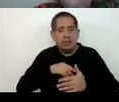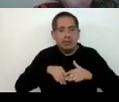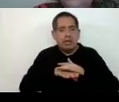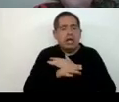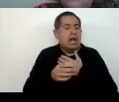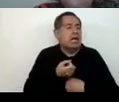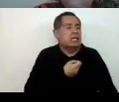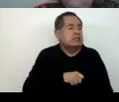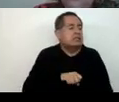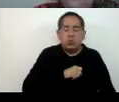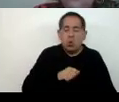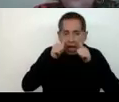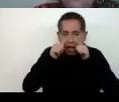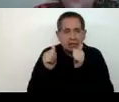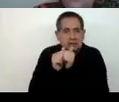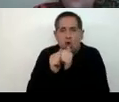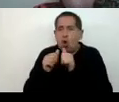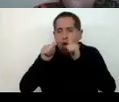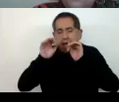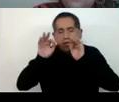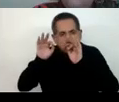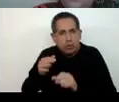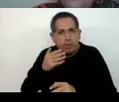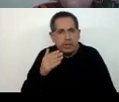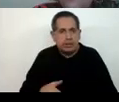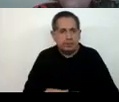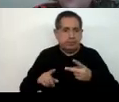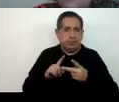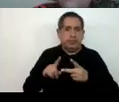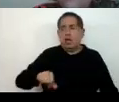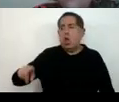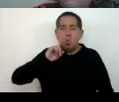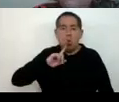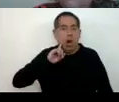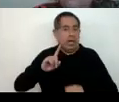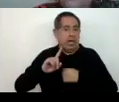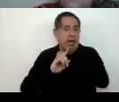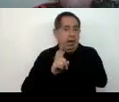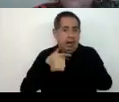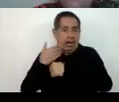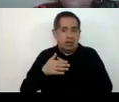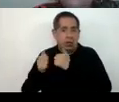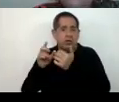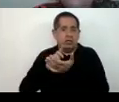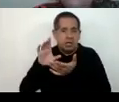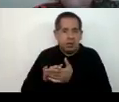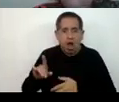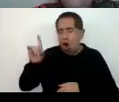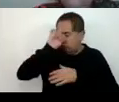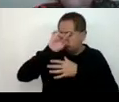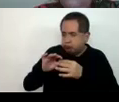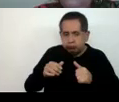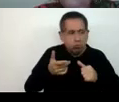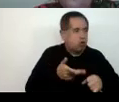servicios de salud sexual y reproductiva. Garantizar que las mujeres embarazadas con discapacidad tengan acceso a servicios